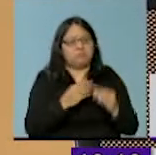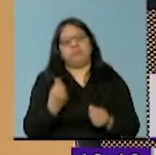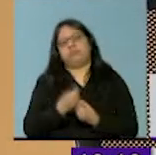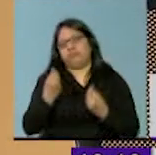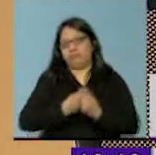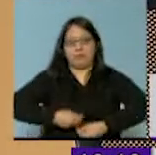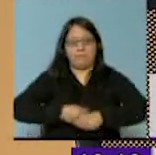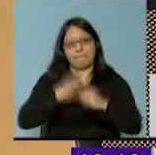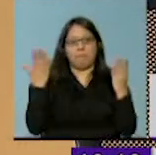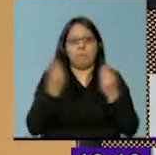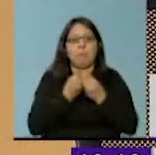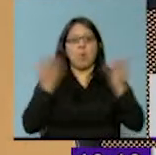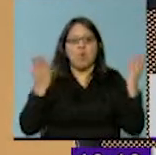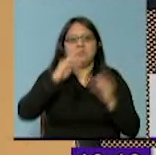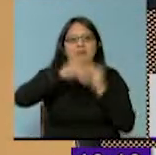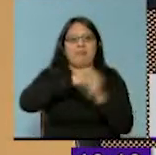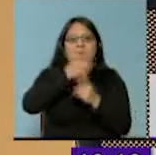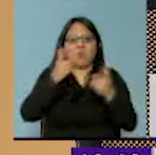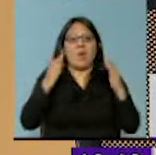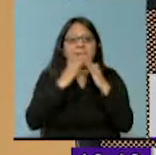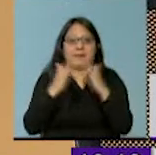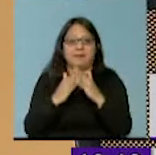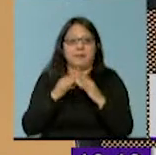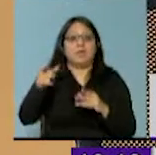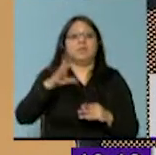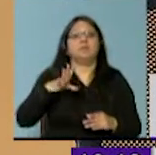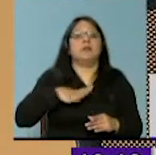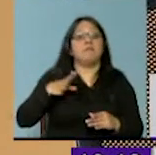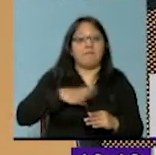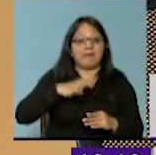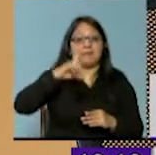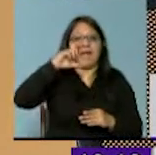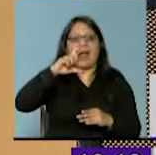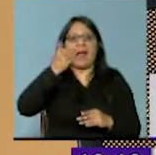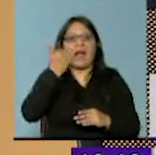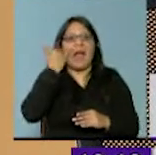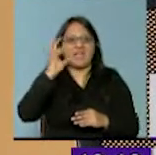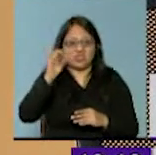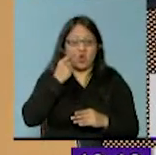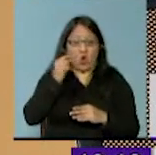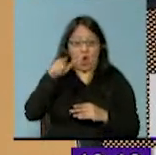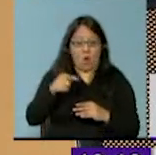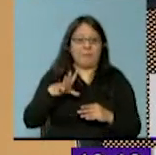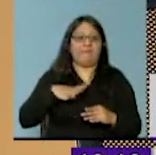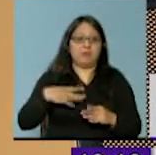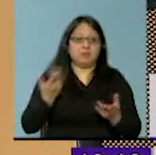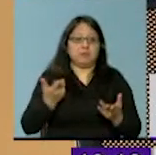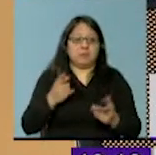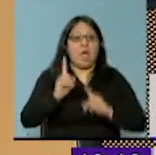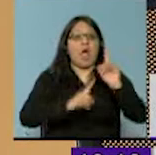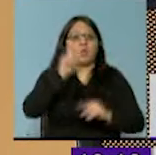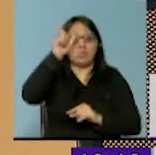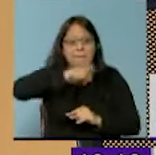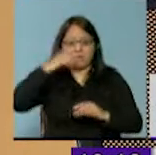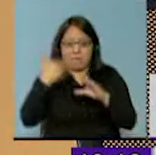bueno, anoche quedó a las claras que Emilio Cayo todavía debe responder muchísimas cosas. Es más, la gente nos escribe que aún le siguen teniendo miedo y